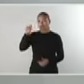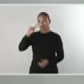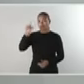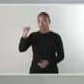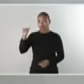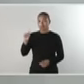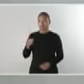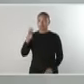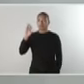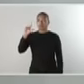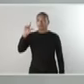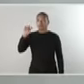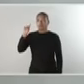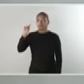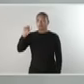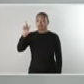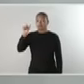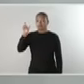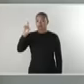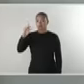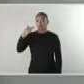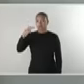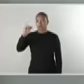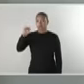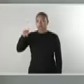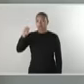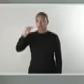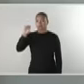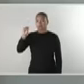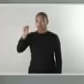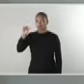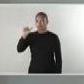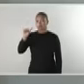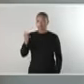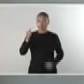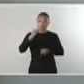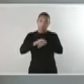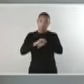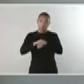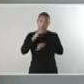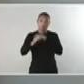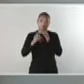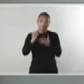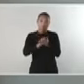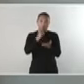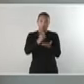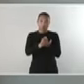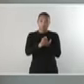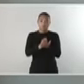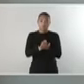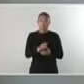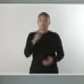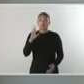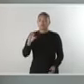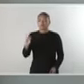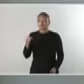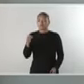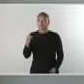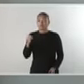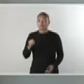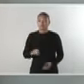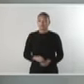Baltazar Manuel Hinojosa Ochoa Amigas y amigos tamaulipecos el próximo cinco de junio